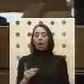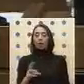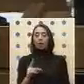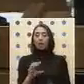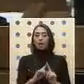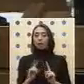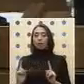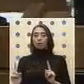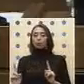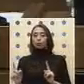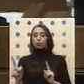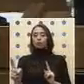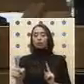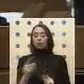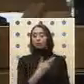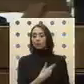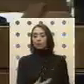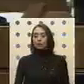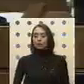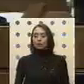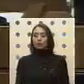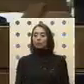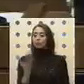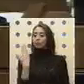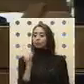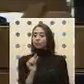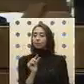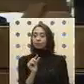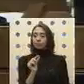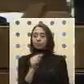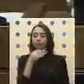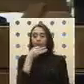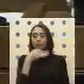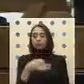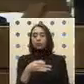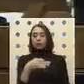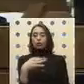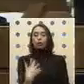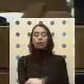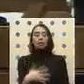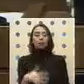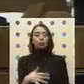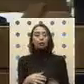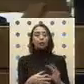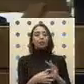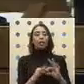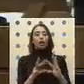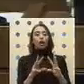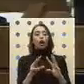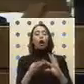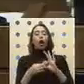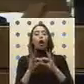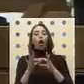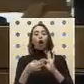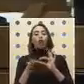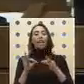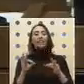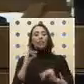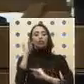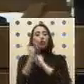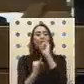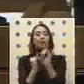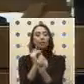por su intermedio, presidente, hacía recién mención a la importancia de la Organización Internacional del Trabajo, la